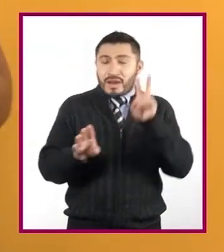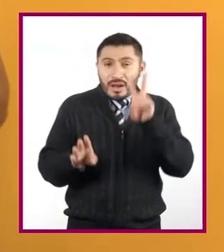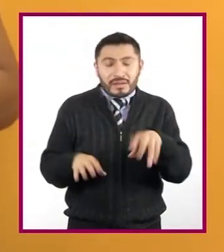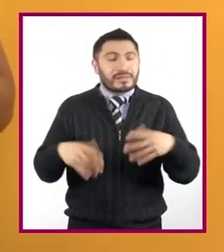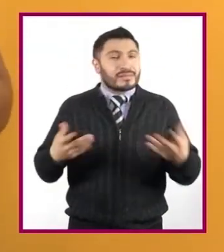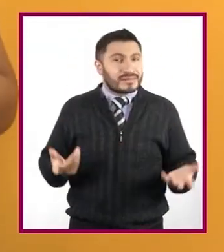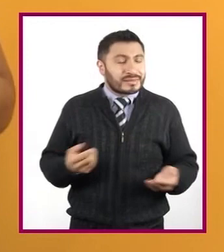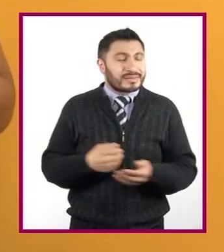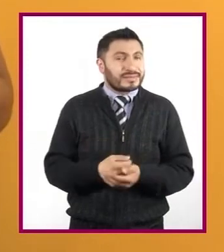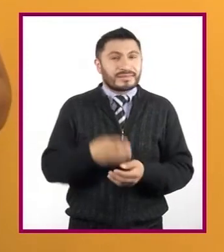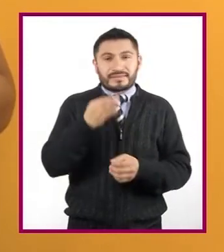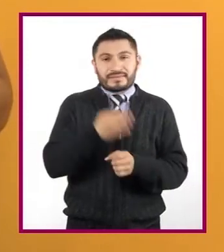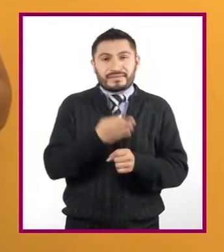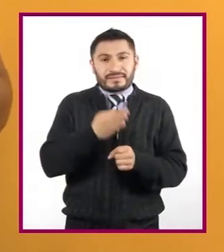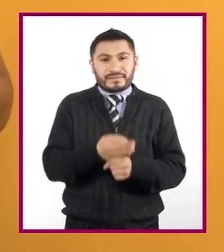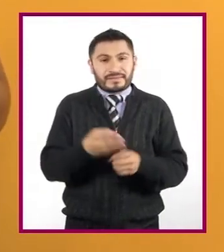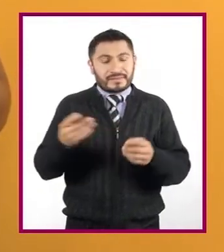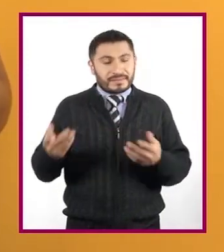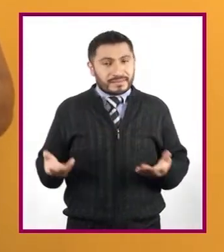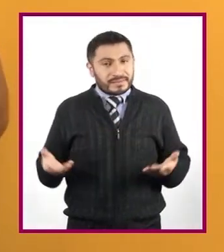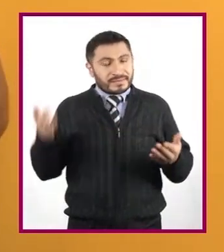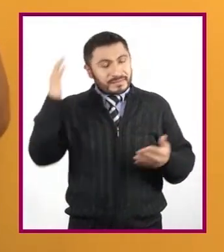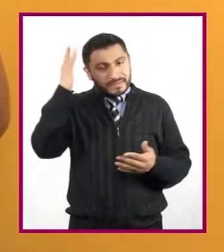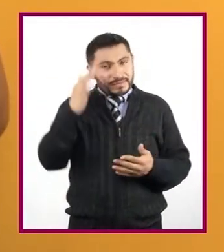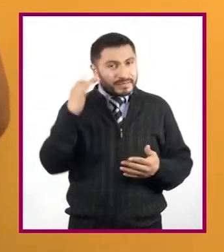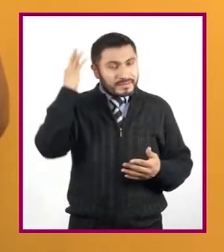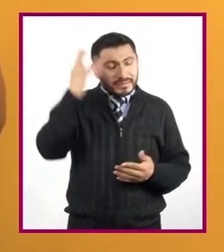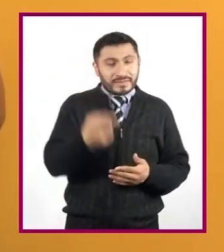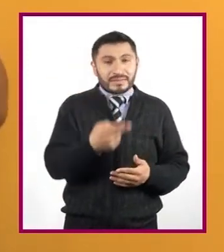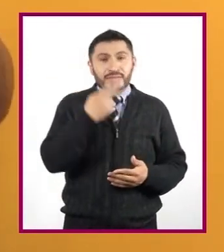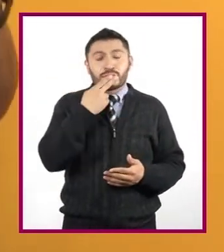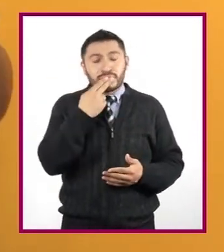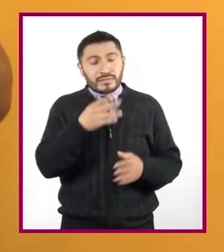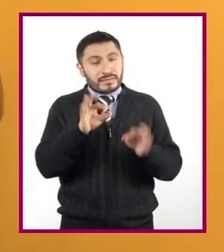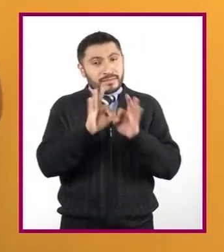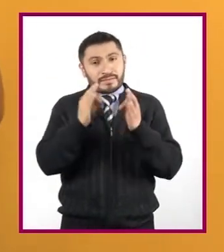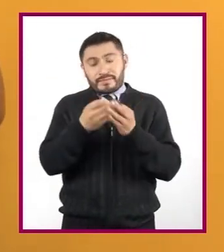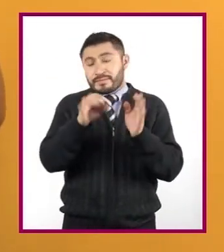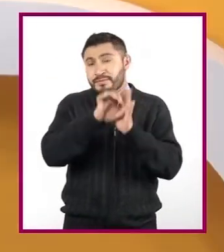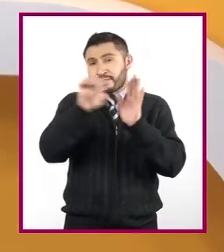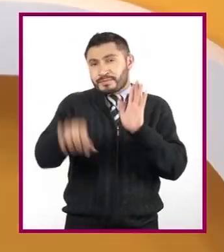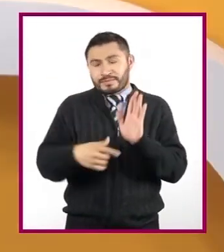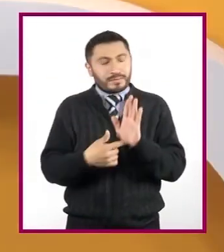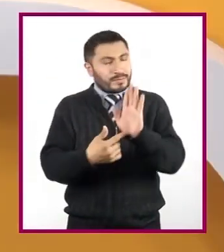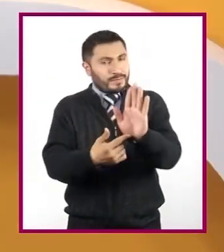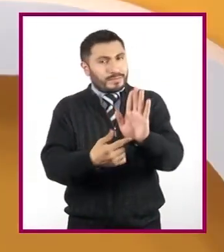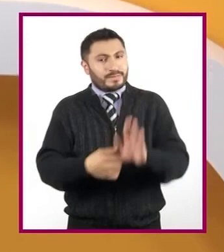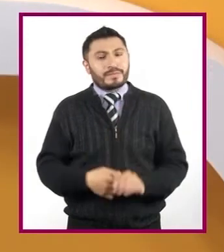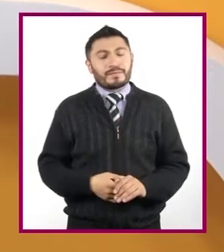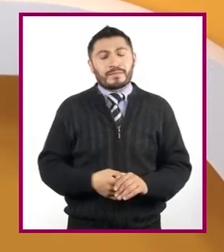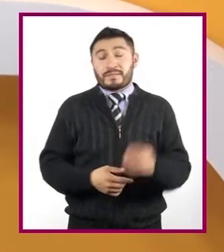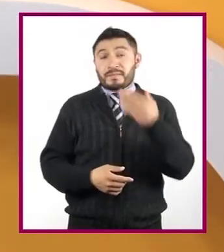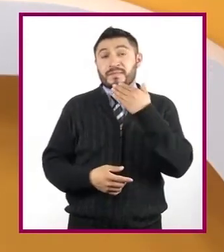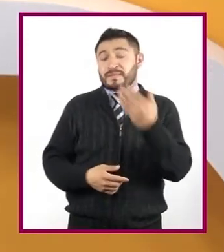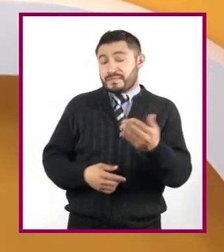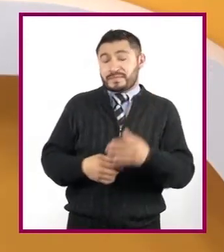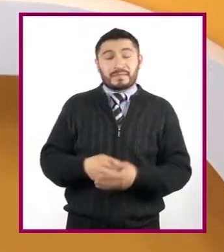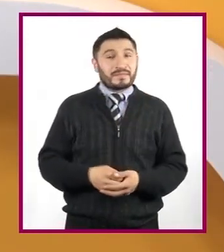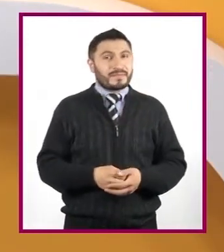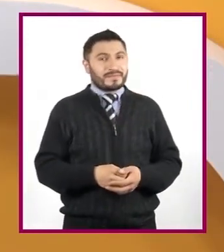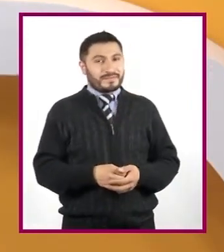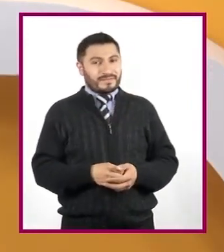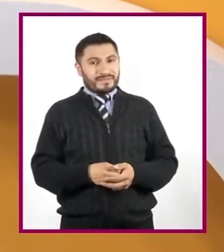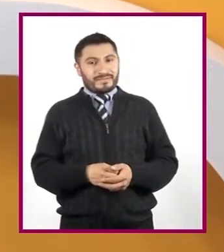Luis, si ahora pasamos a analizar su utilidad por medio de un ejemplo? Me parece bien, maestra